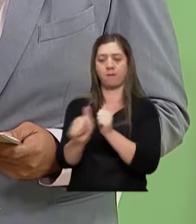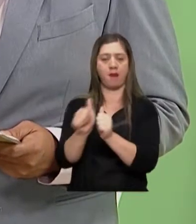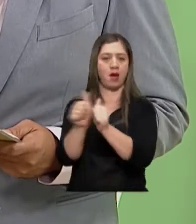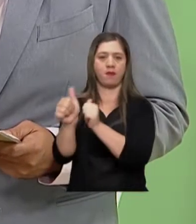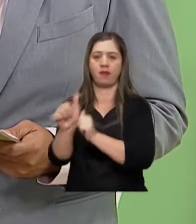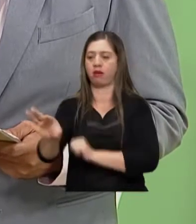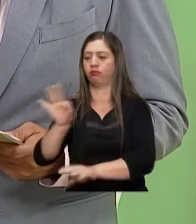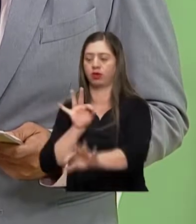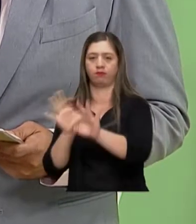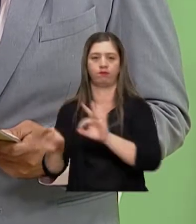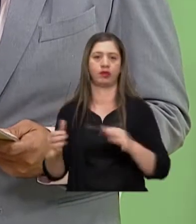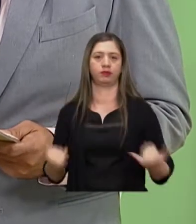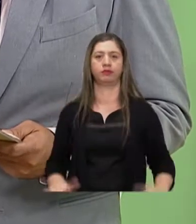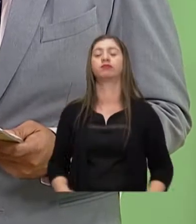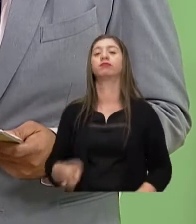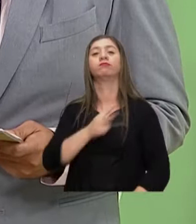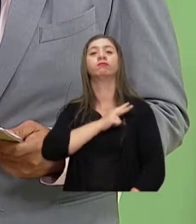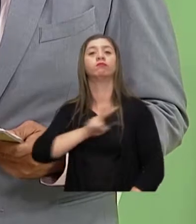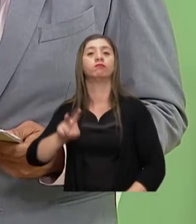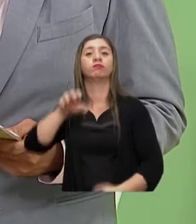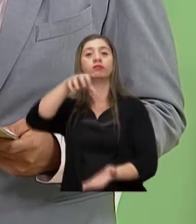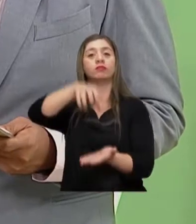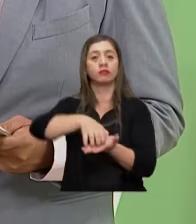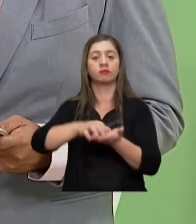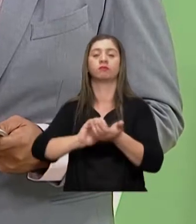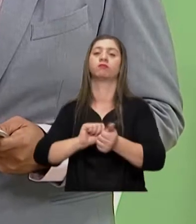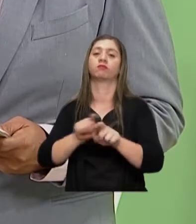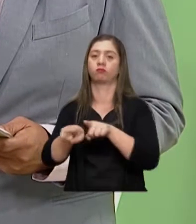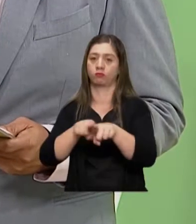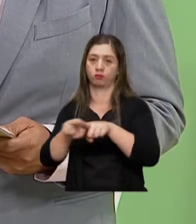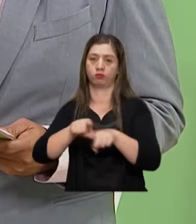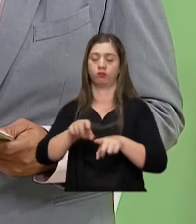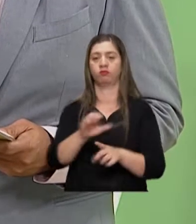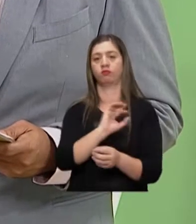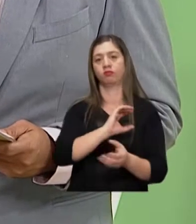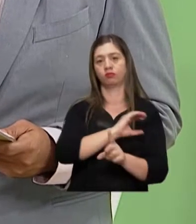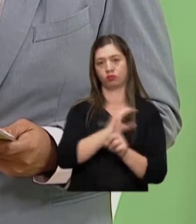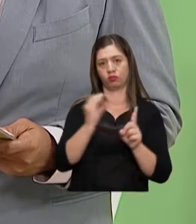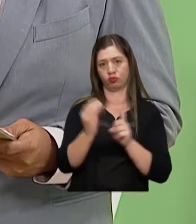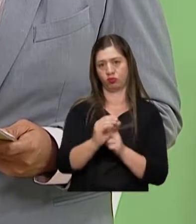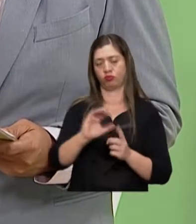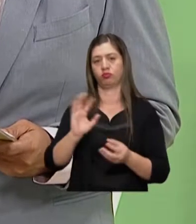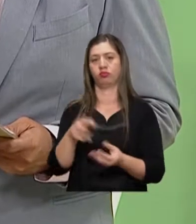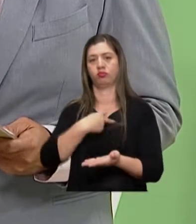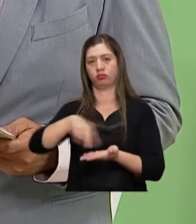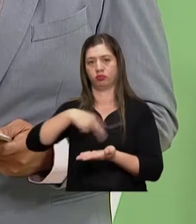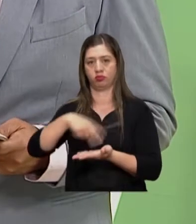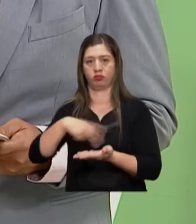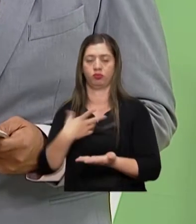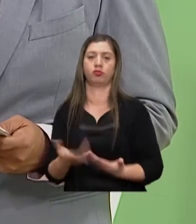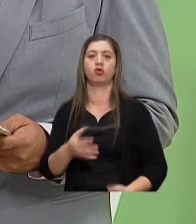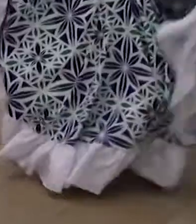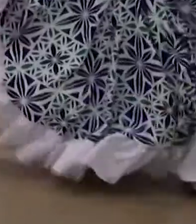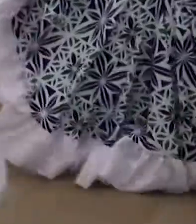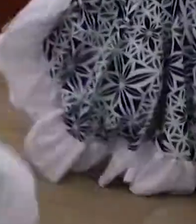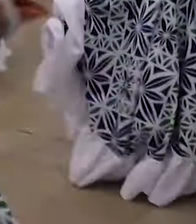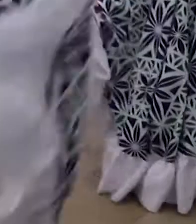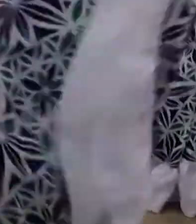eliminatorias. En el caso del Centro del Valle compitieron grupos de danza, teatro y música de Tuluá, Andalucía, Sevilla y